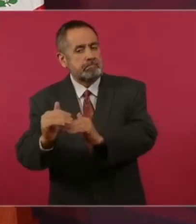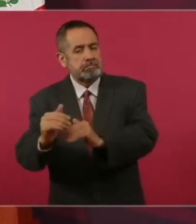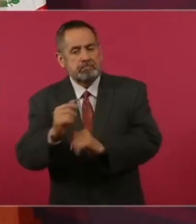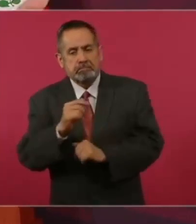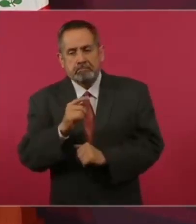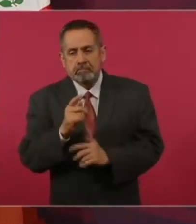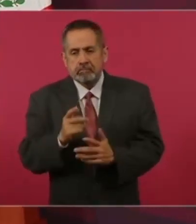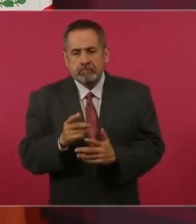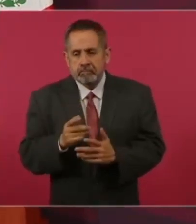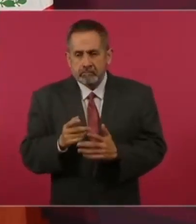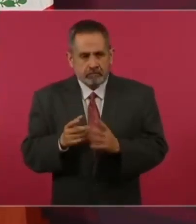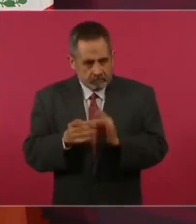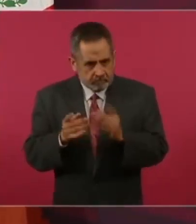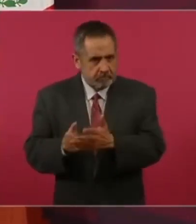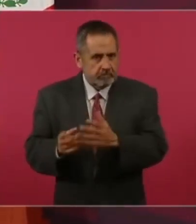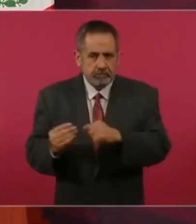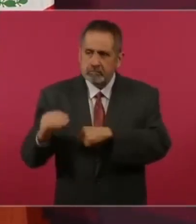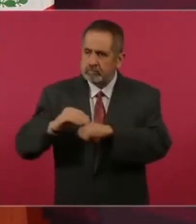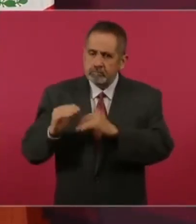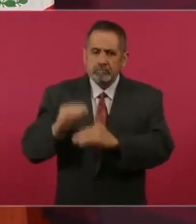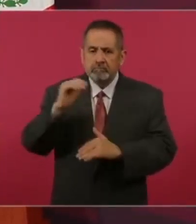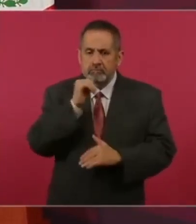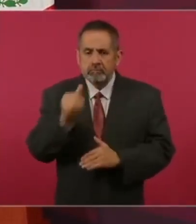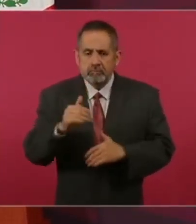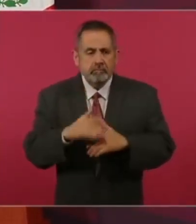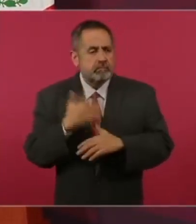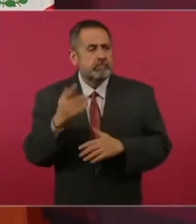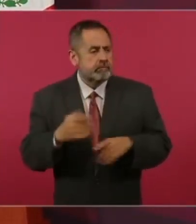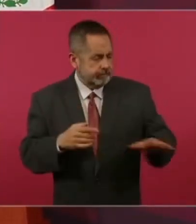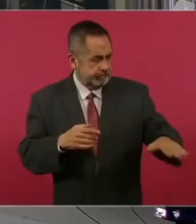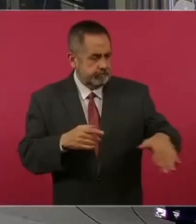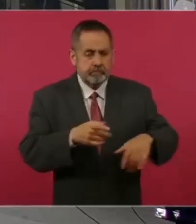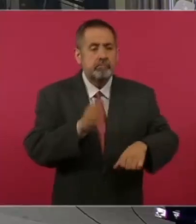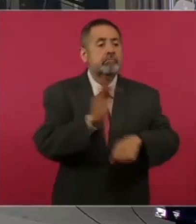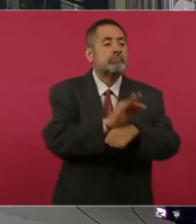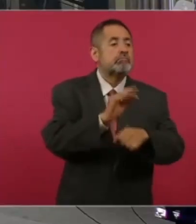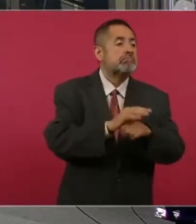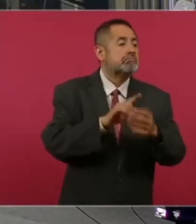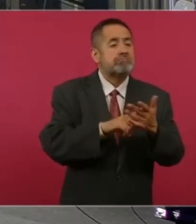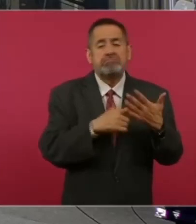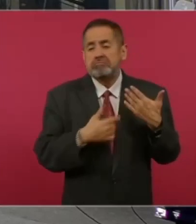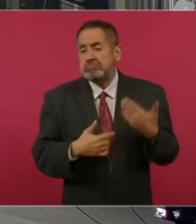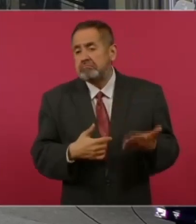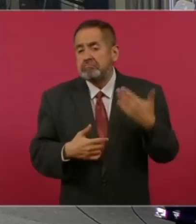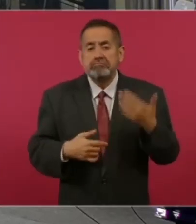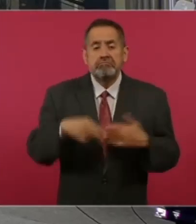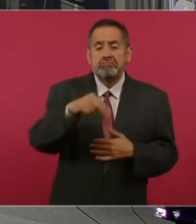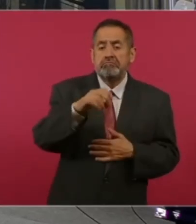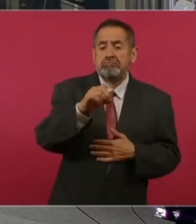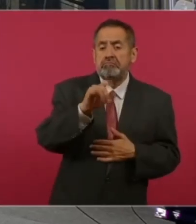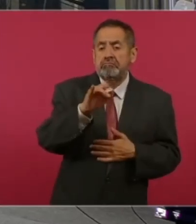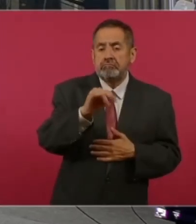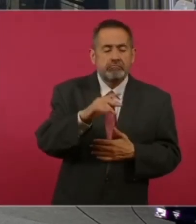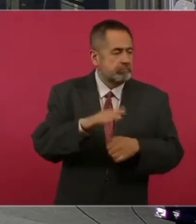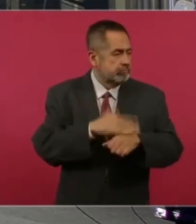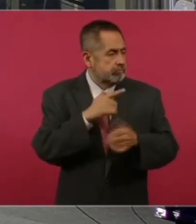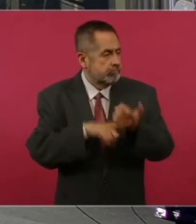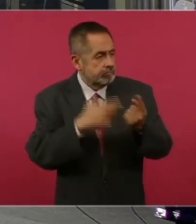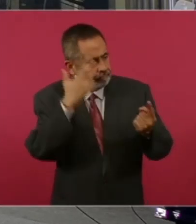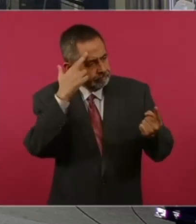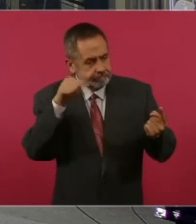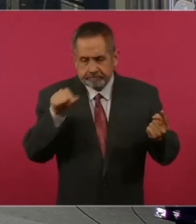¿Cómo lo explican los defensores del modelo neoliberal?